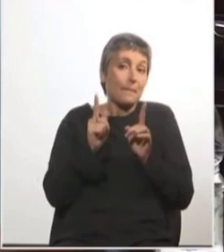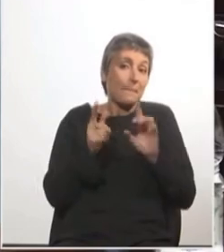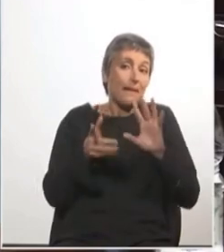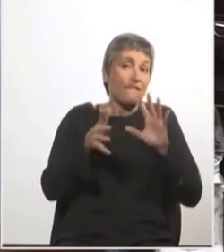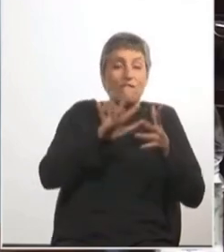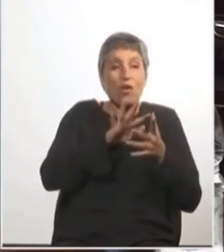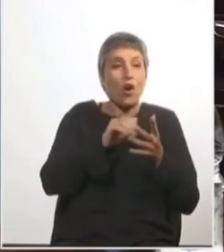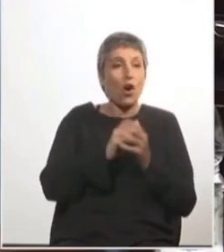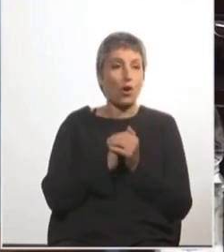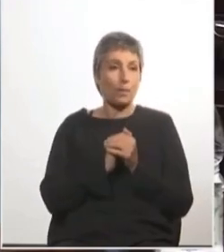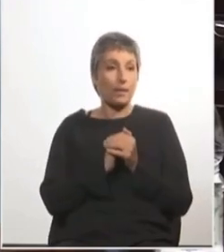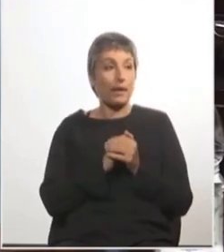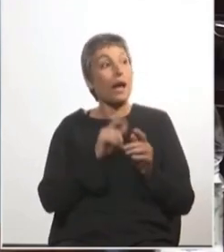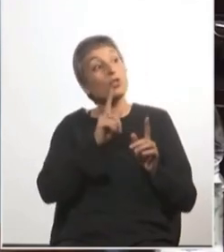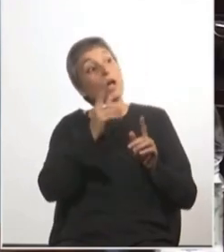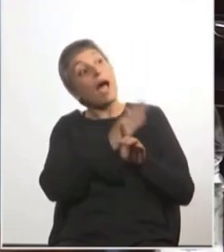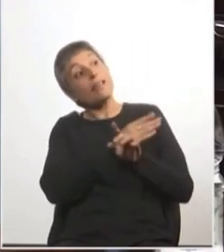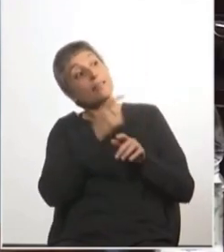de peajes,